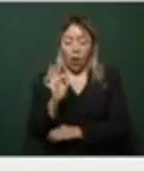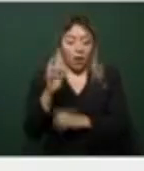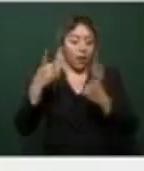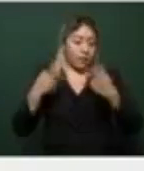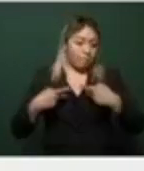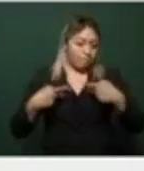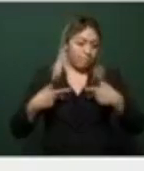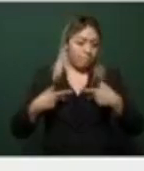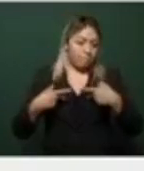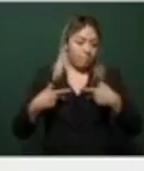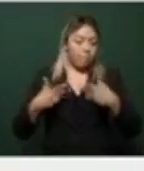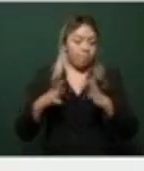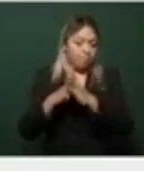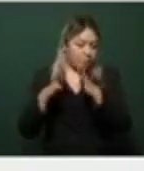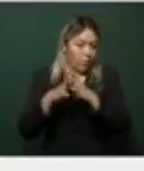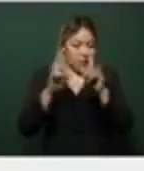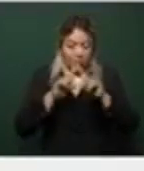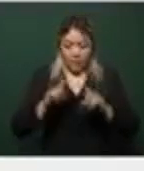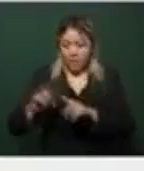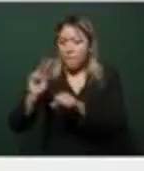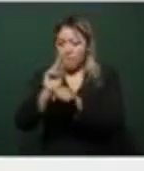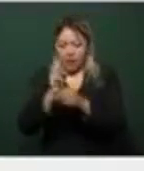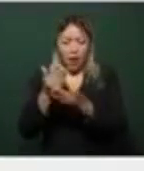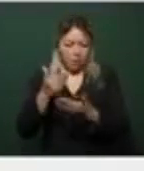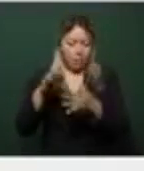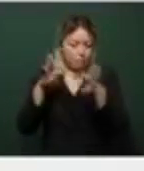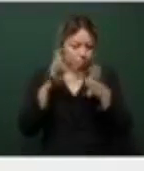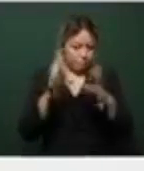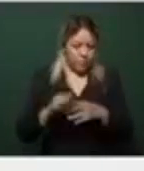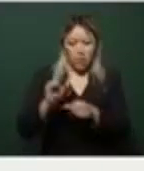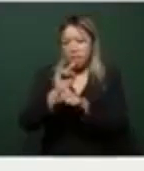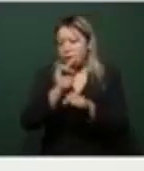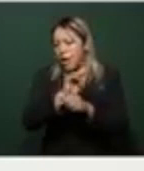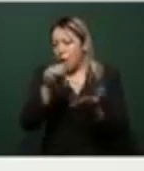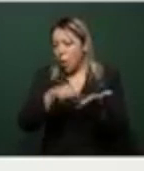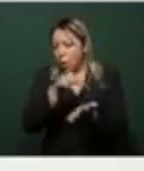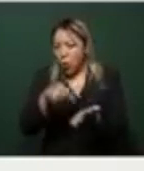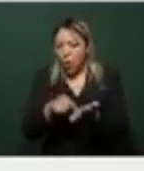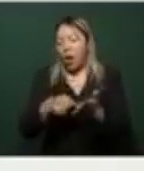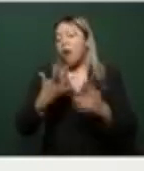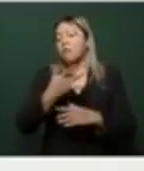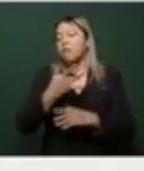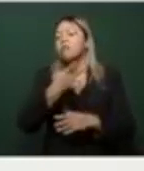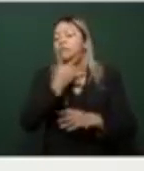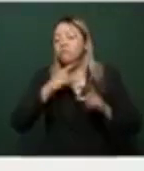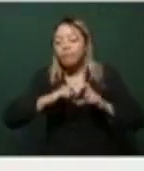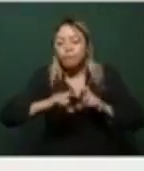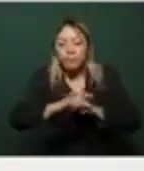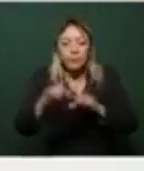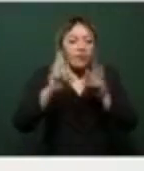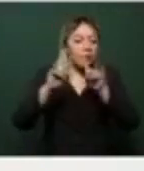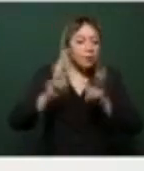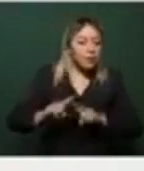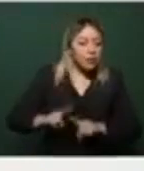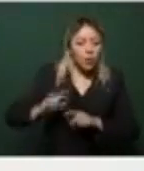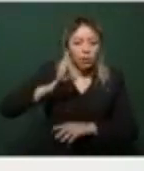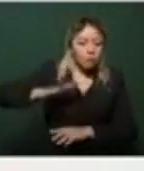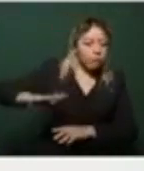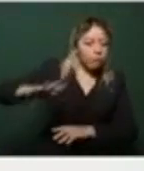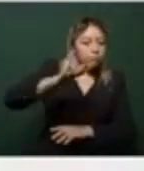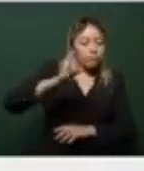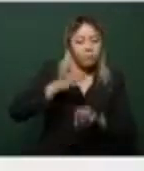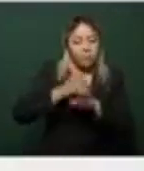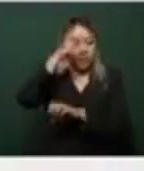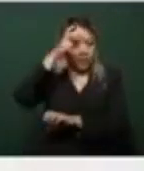en, repito, funciones de seguridad pública, seguridad de instalaciones, seguridad a ductos en todo el estado de